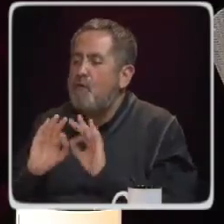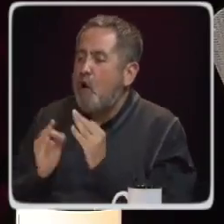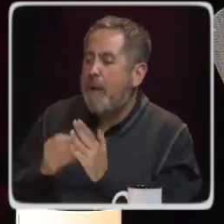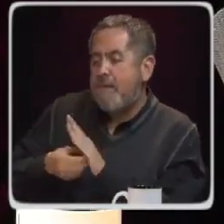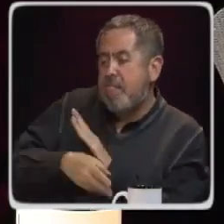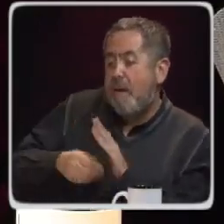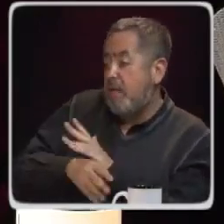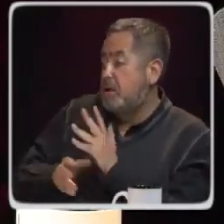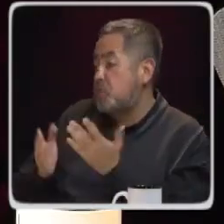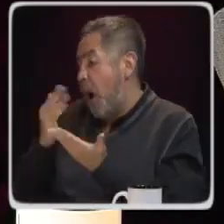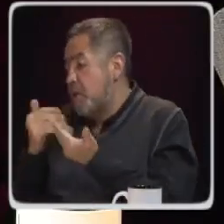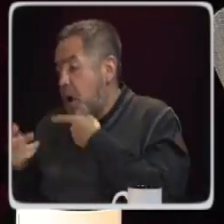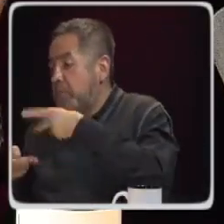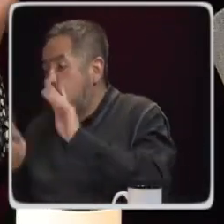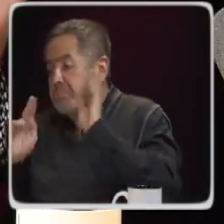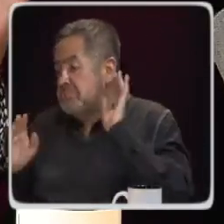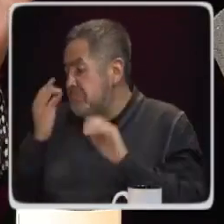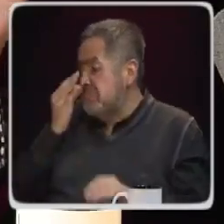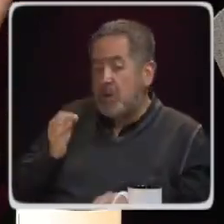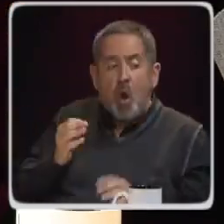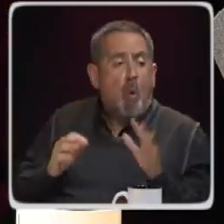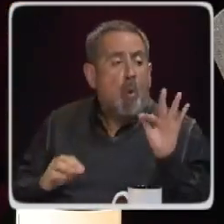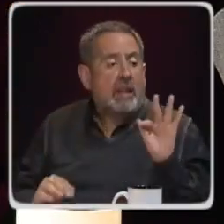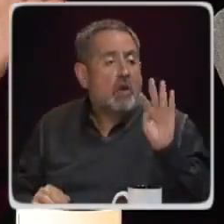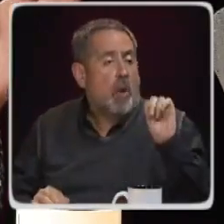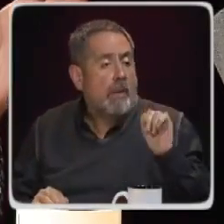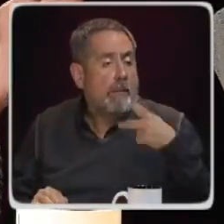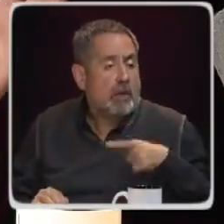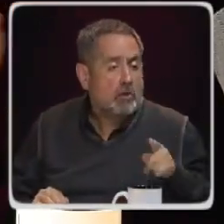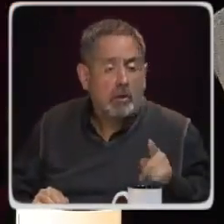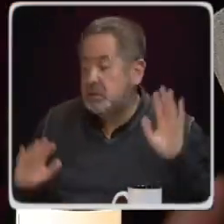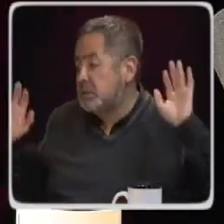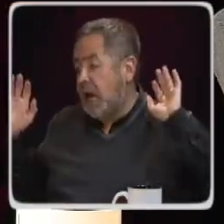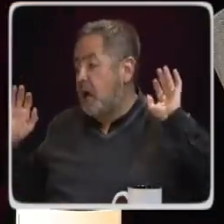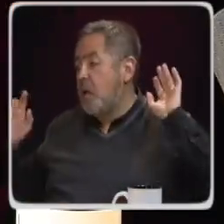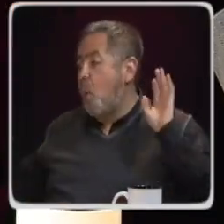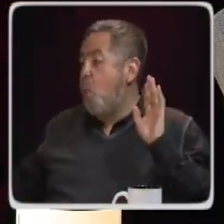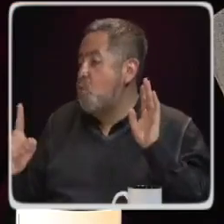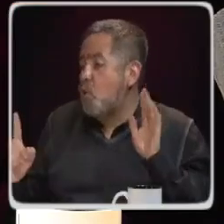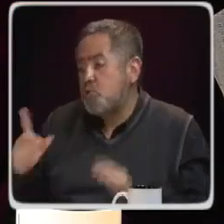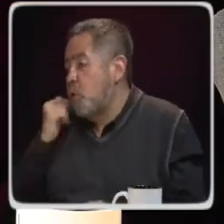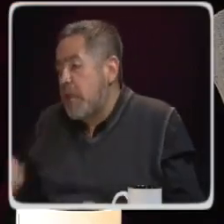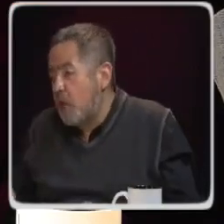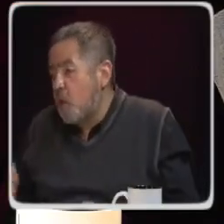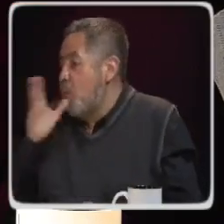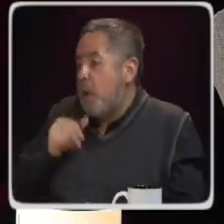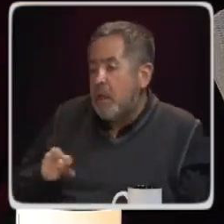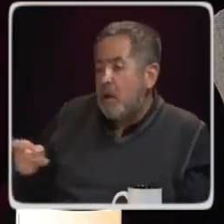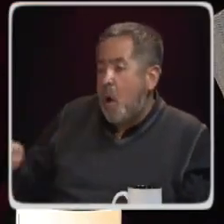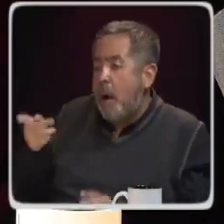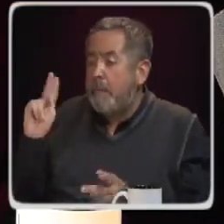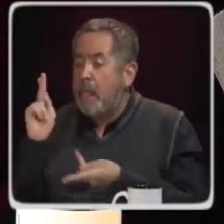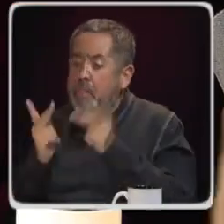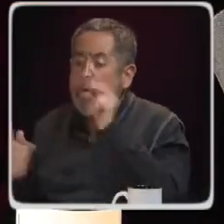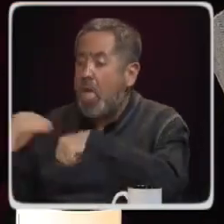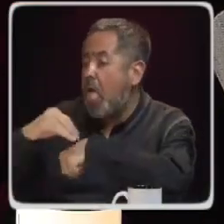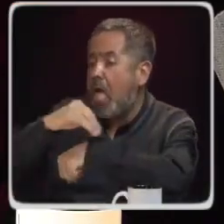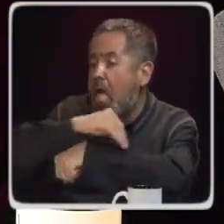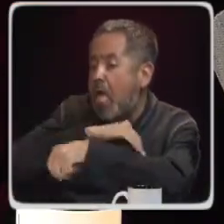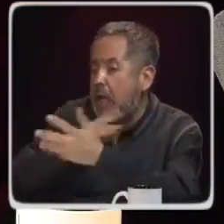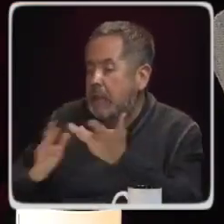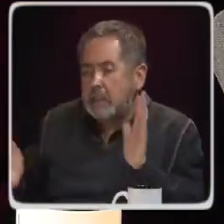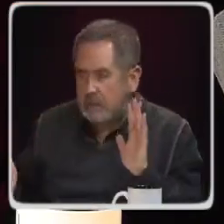Sí, no, por ejemplo, sí, a veces debe haber oferta laboral para las personas sordas, pero hay muchas limitantes.